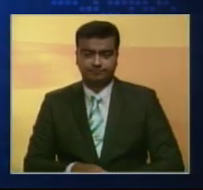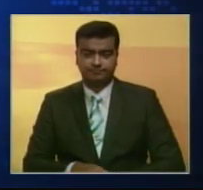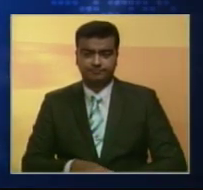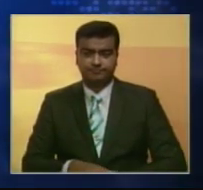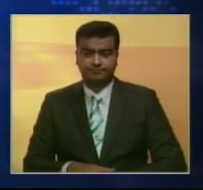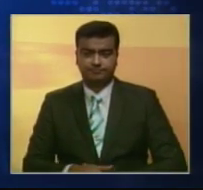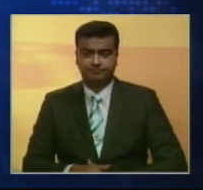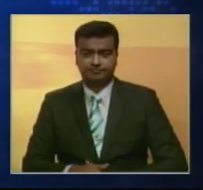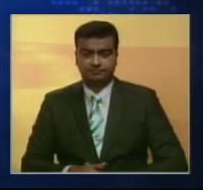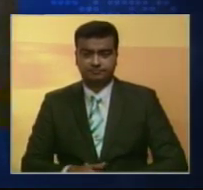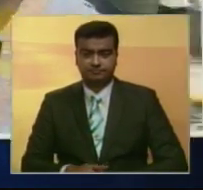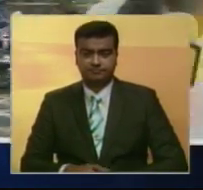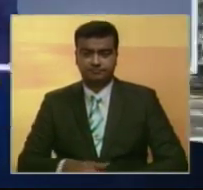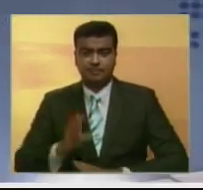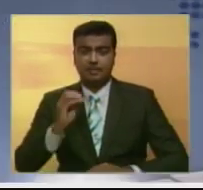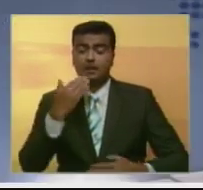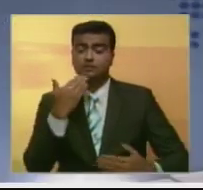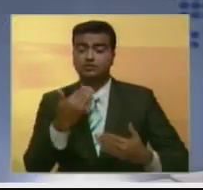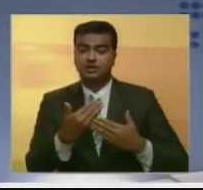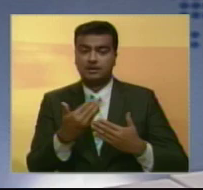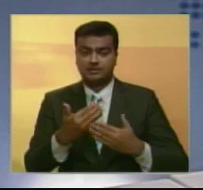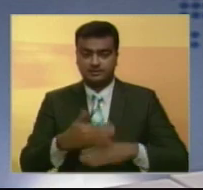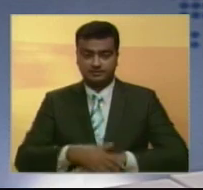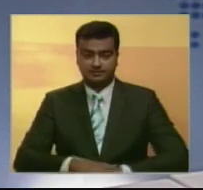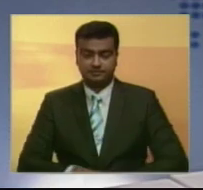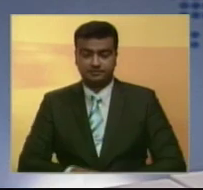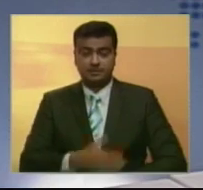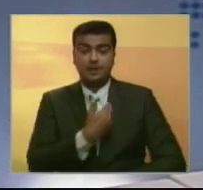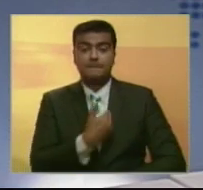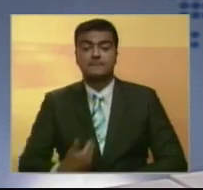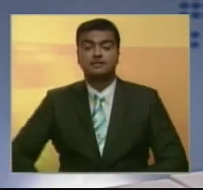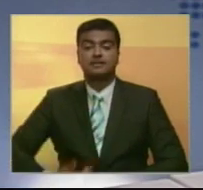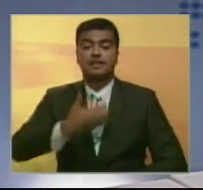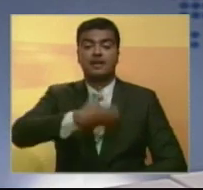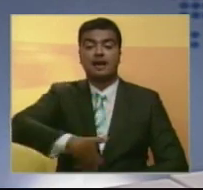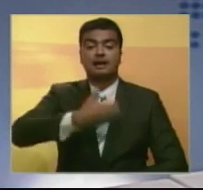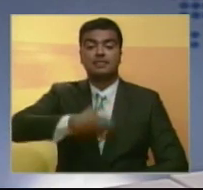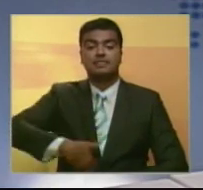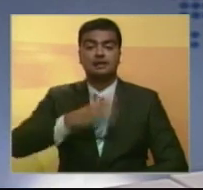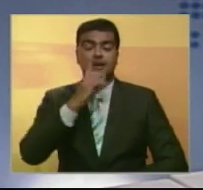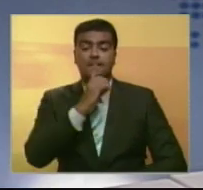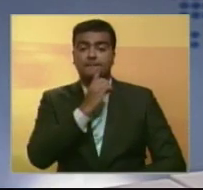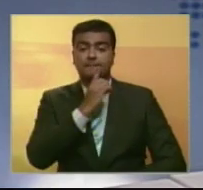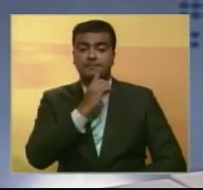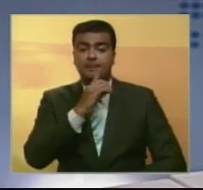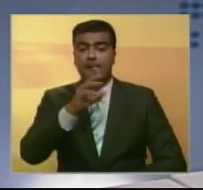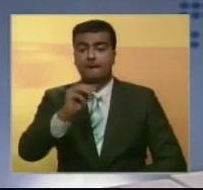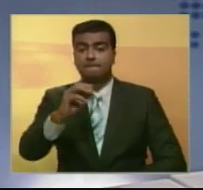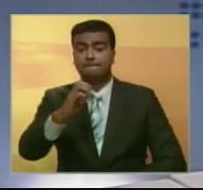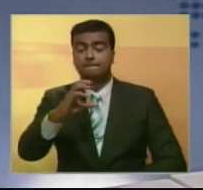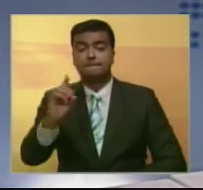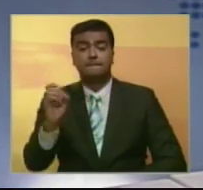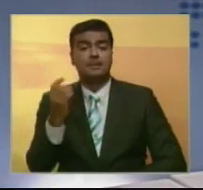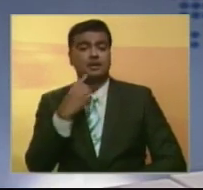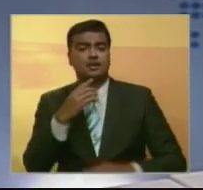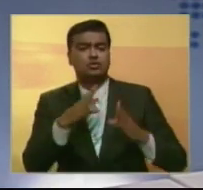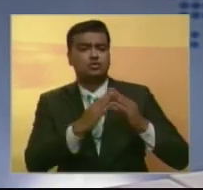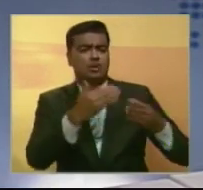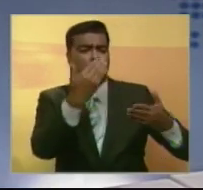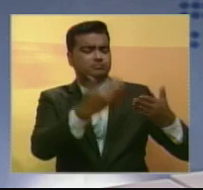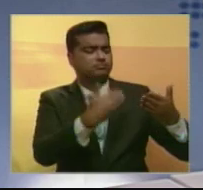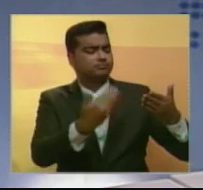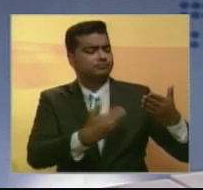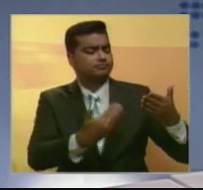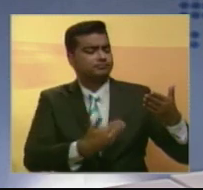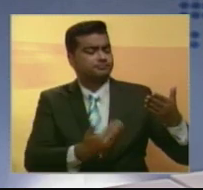de su noticiero Venevisión. Muchas gracias, Fabiola. El presidente de Argentina, Mauricio Macri, ordenó desclasificar toda la